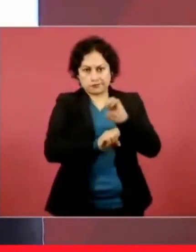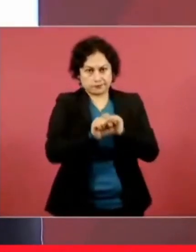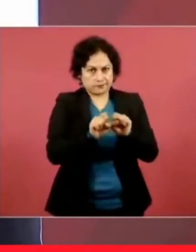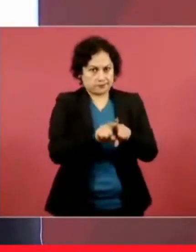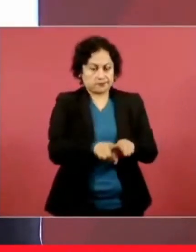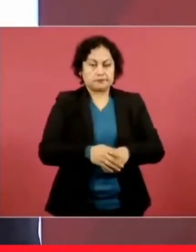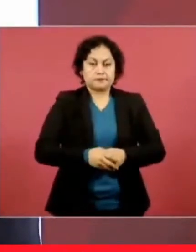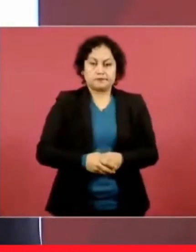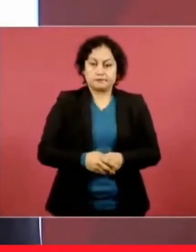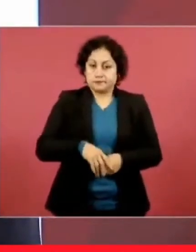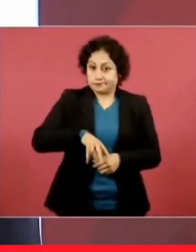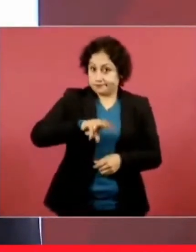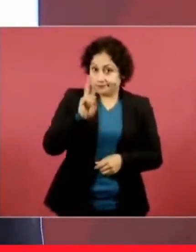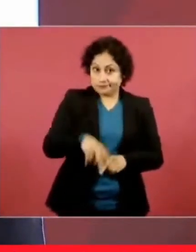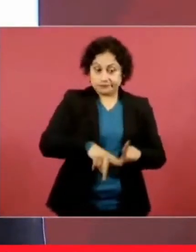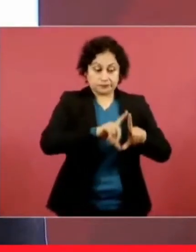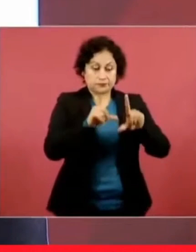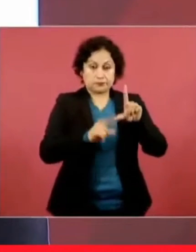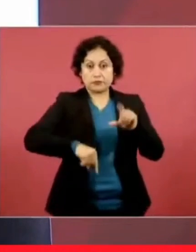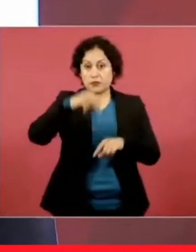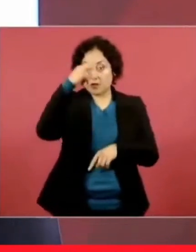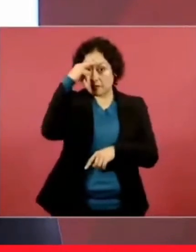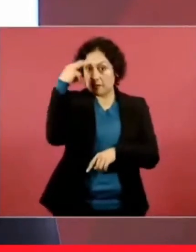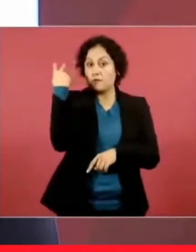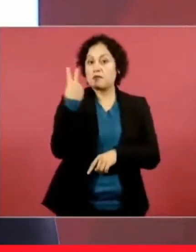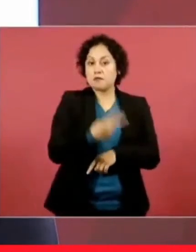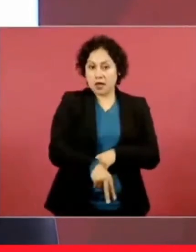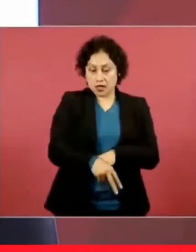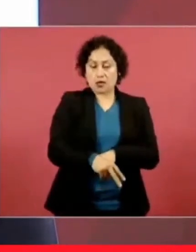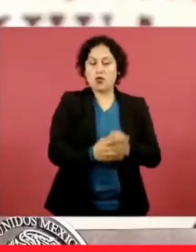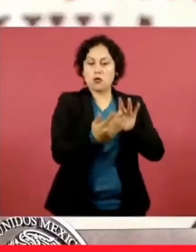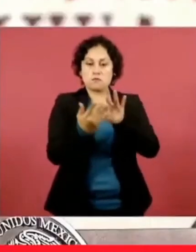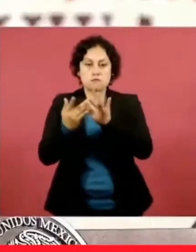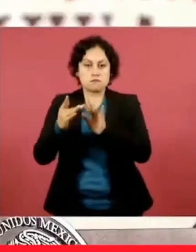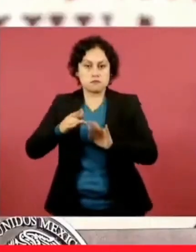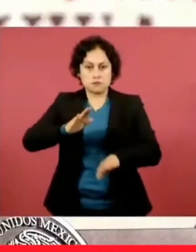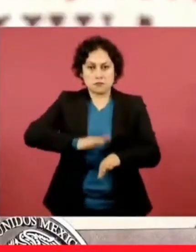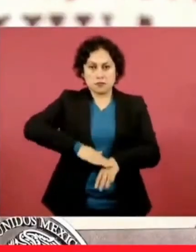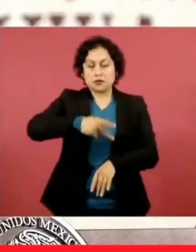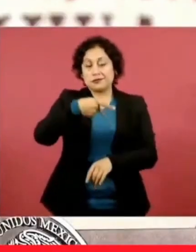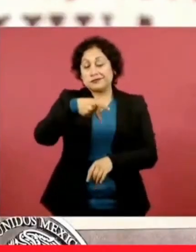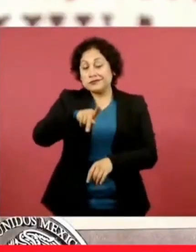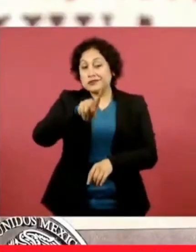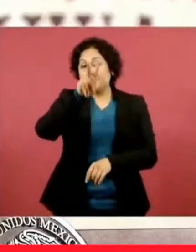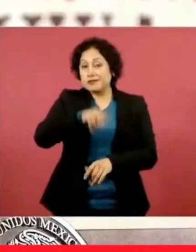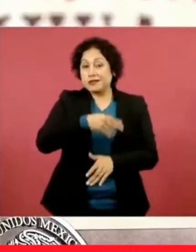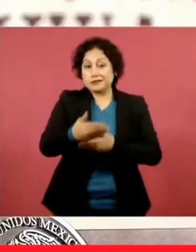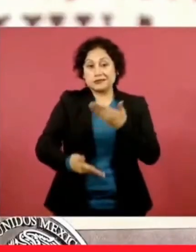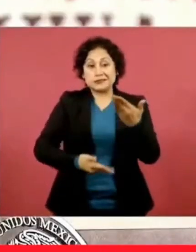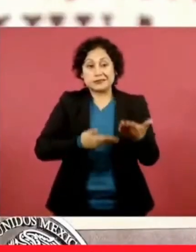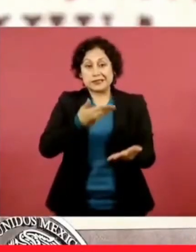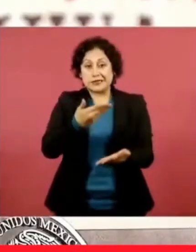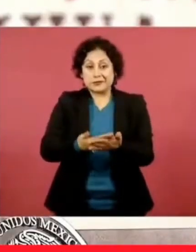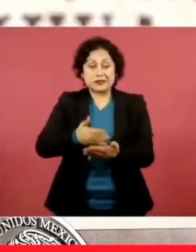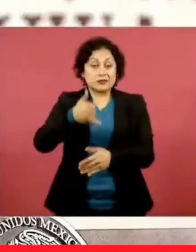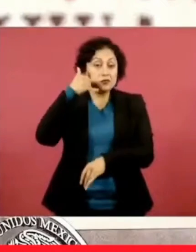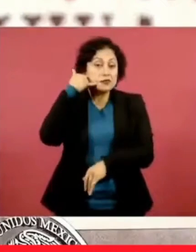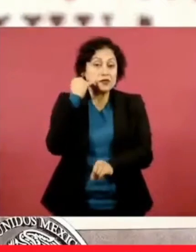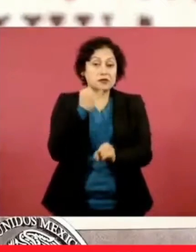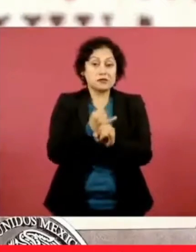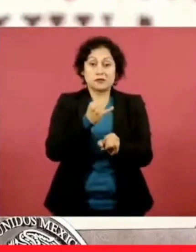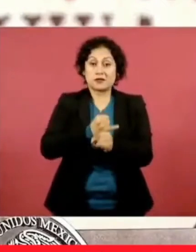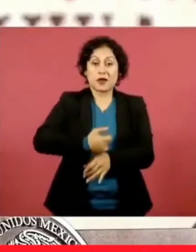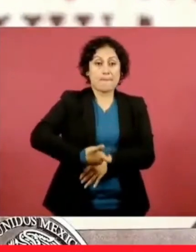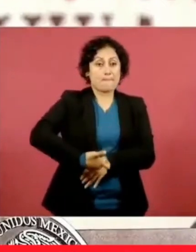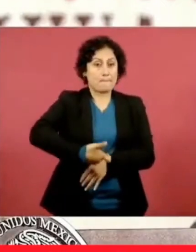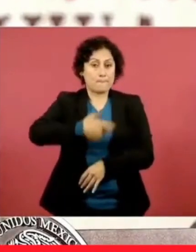México es de los países más conectados, también es cierto que México en el servicio de telefonía e internet es de los más caros del continente. Y lo que